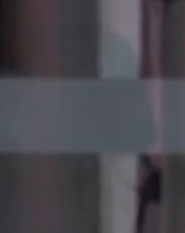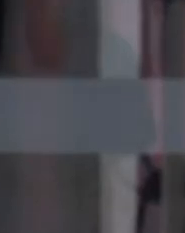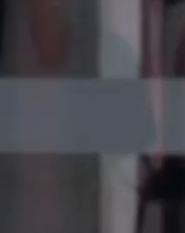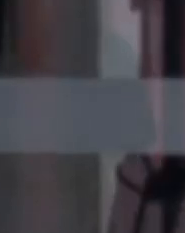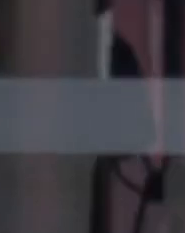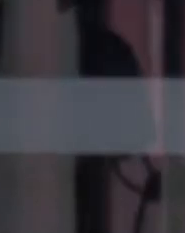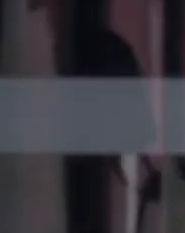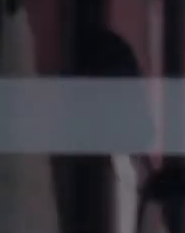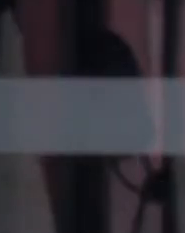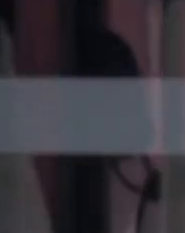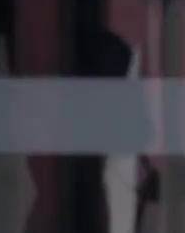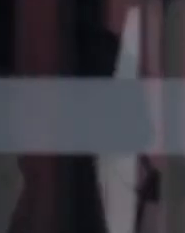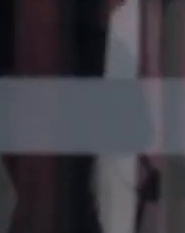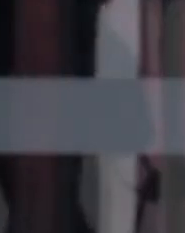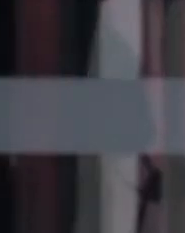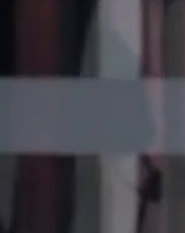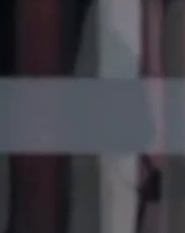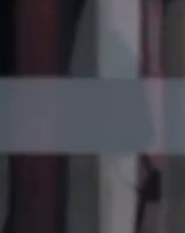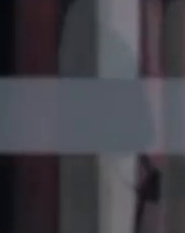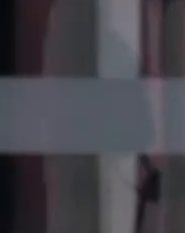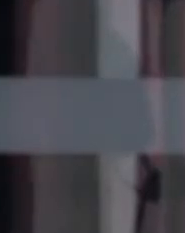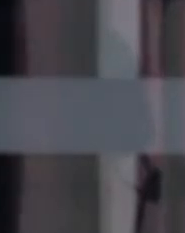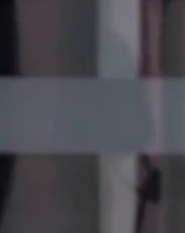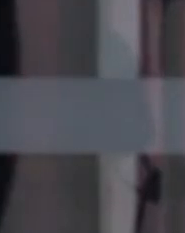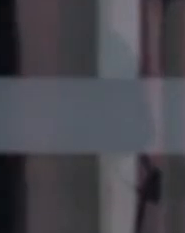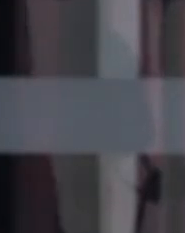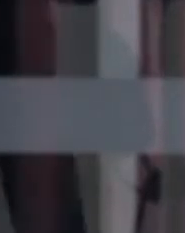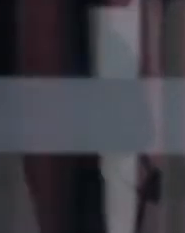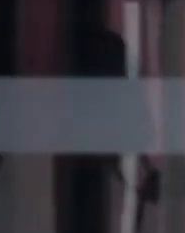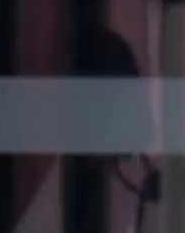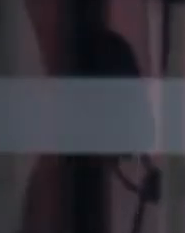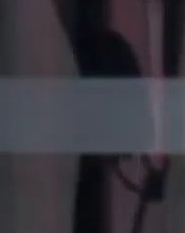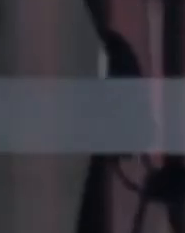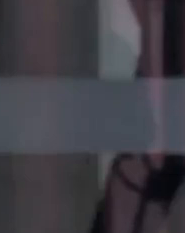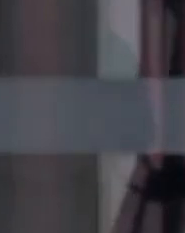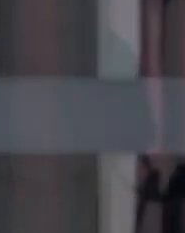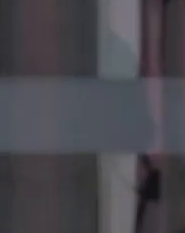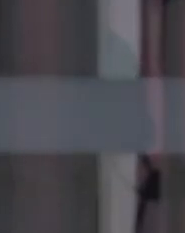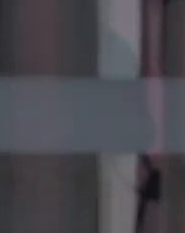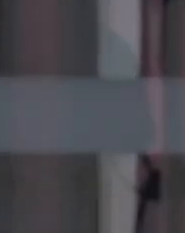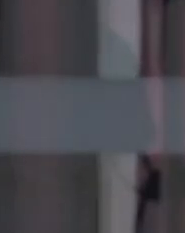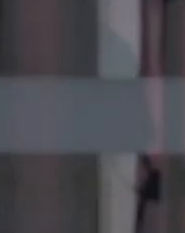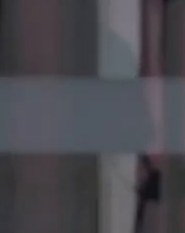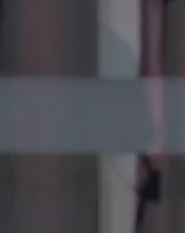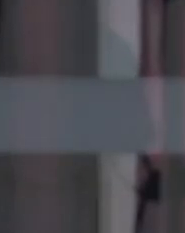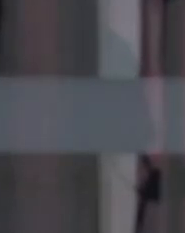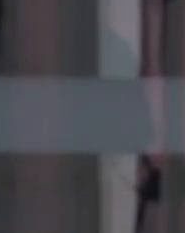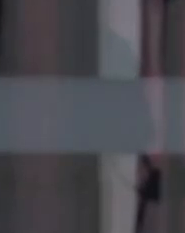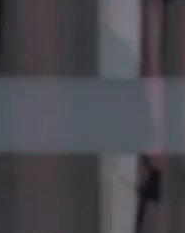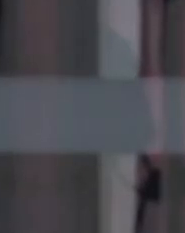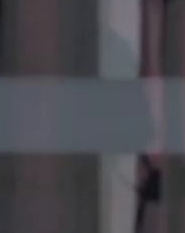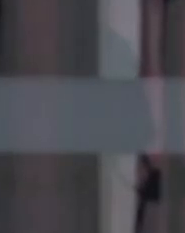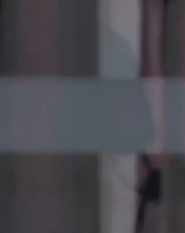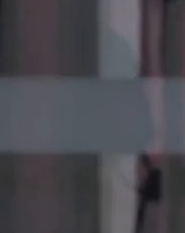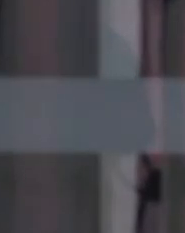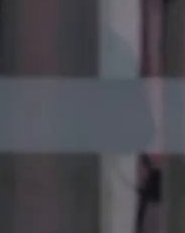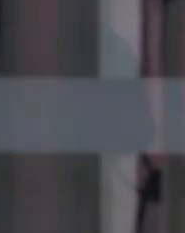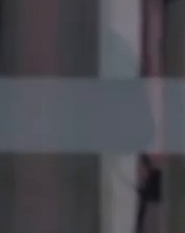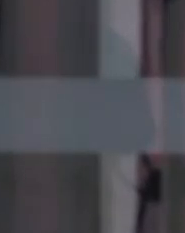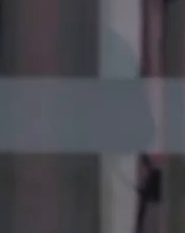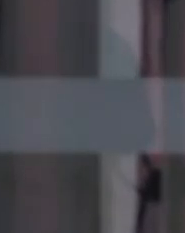pensamiento, y así se va gestando una tradición jurídica nacional que orienta la formación